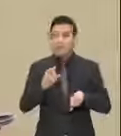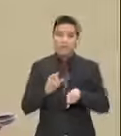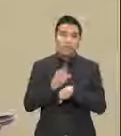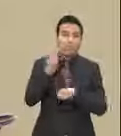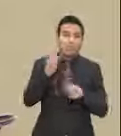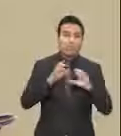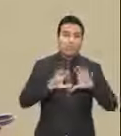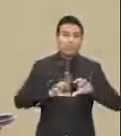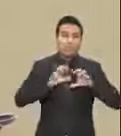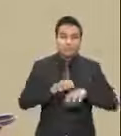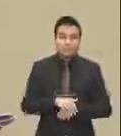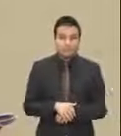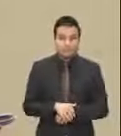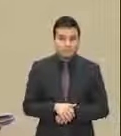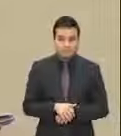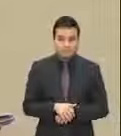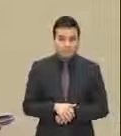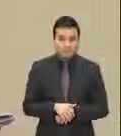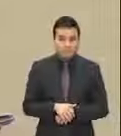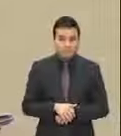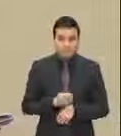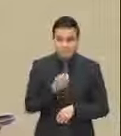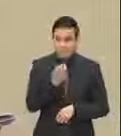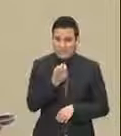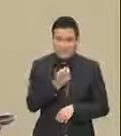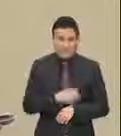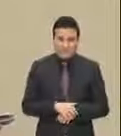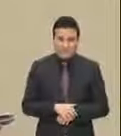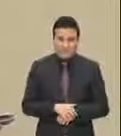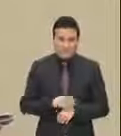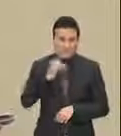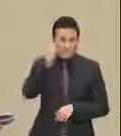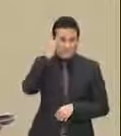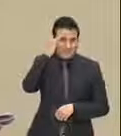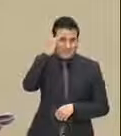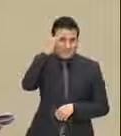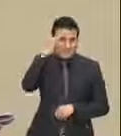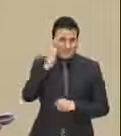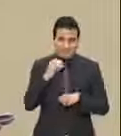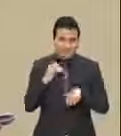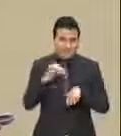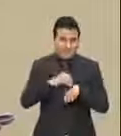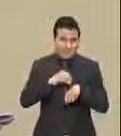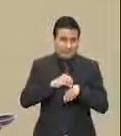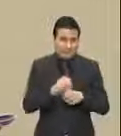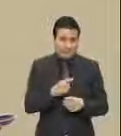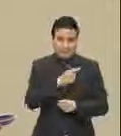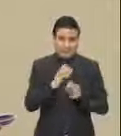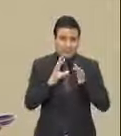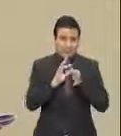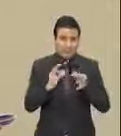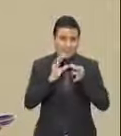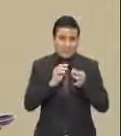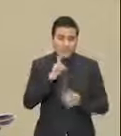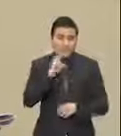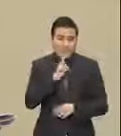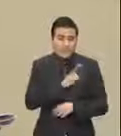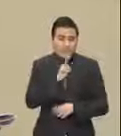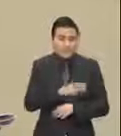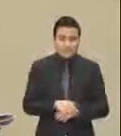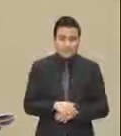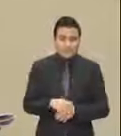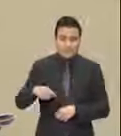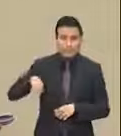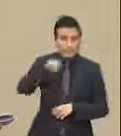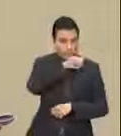autoridad está hablando de una realidad virtual inexistente y no de la verdad jurídica que ha sustentado